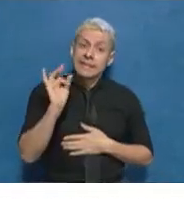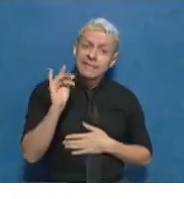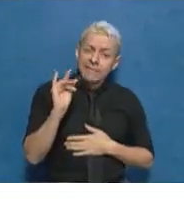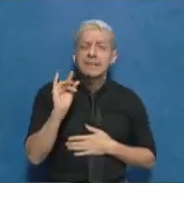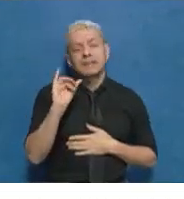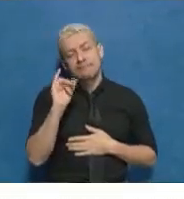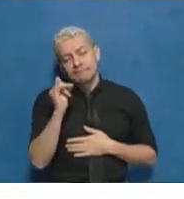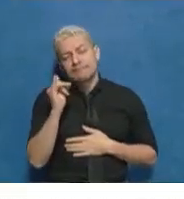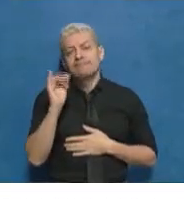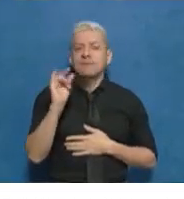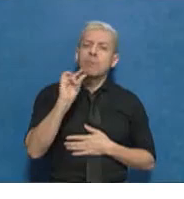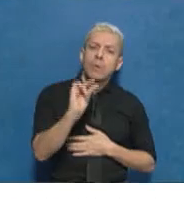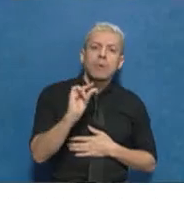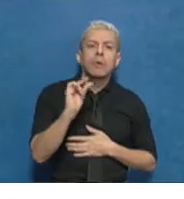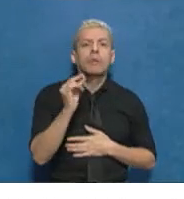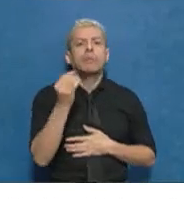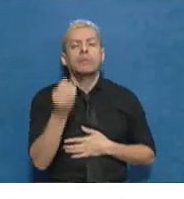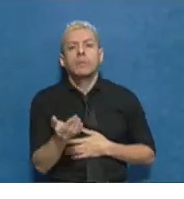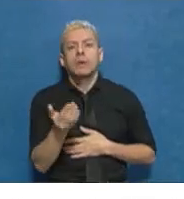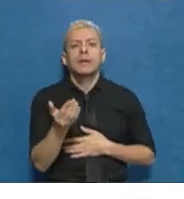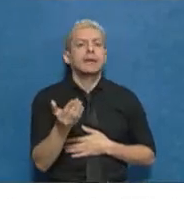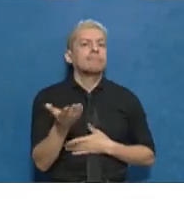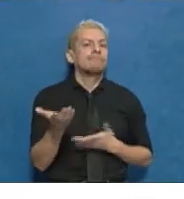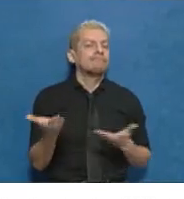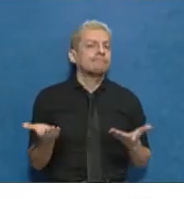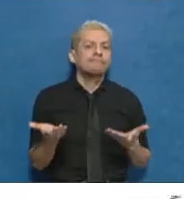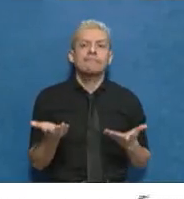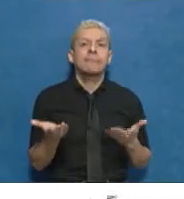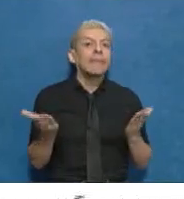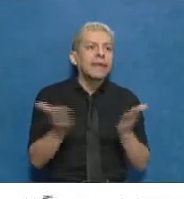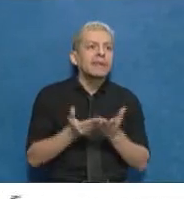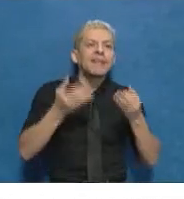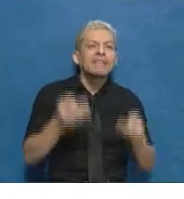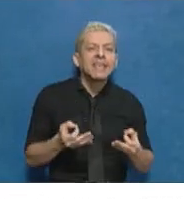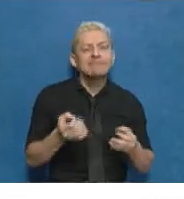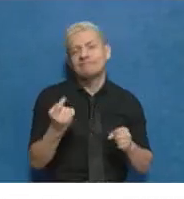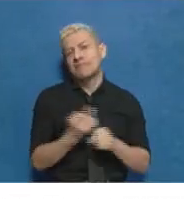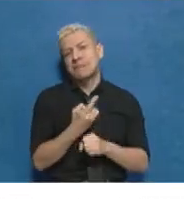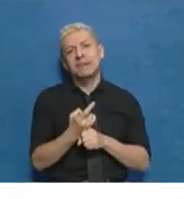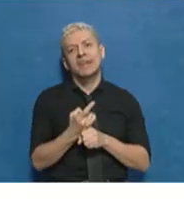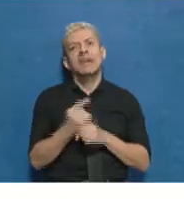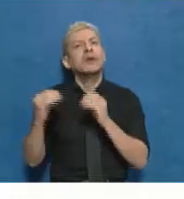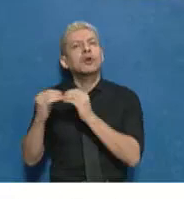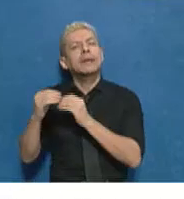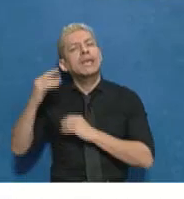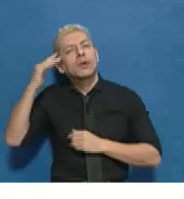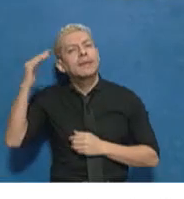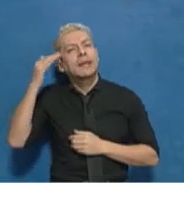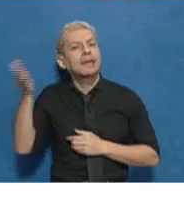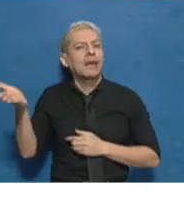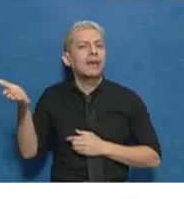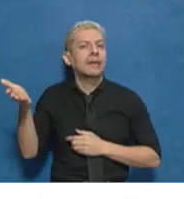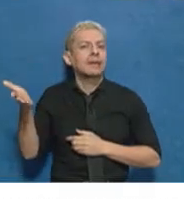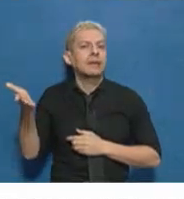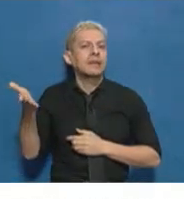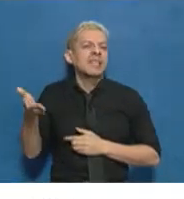poco, ya que no podíamos estudiar tan bien y extrañar a mis compañeras, porque no terminó